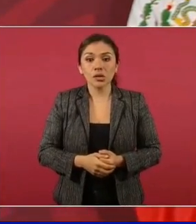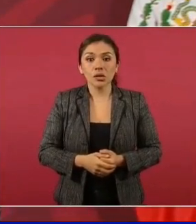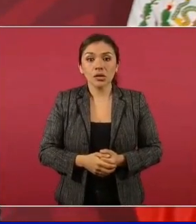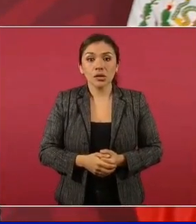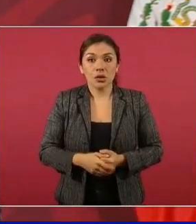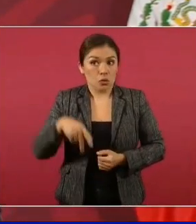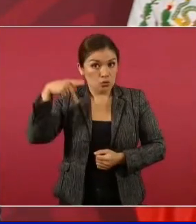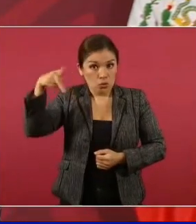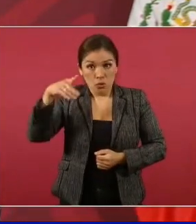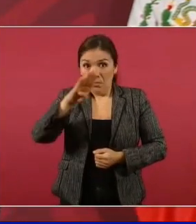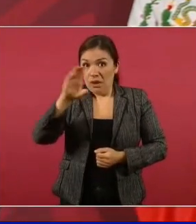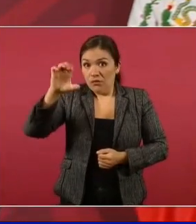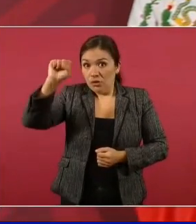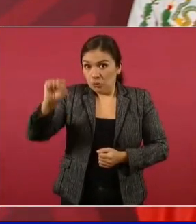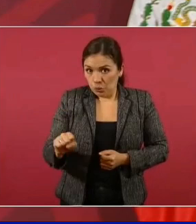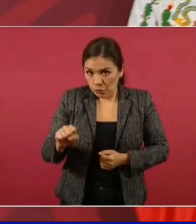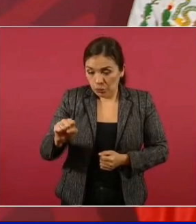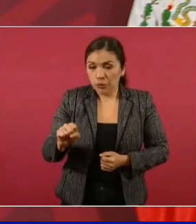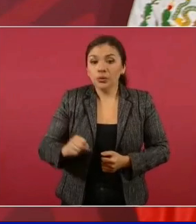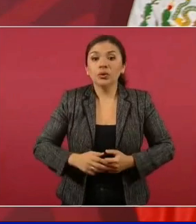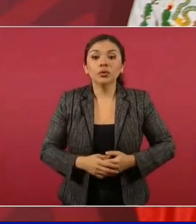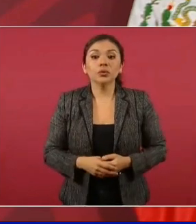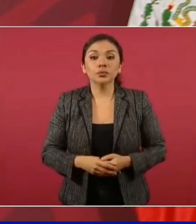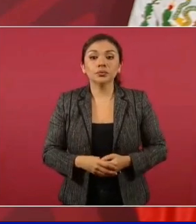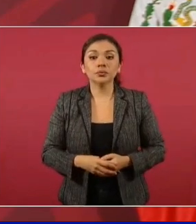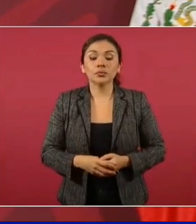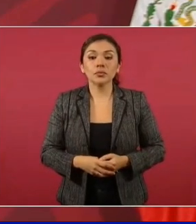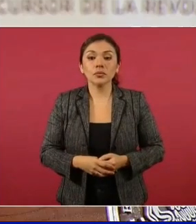de Baja California Sur?